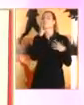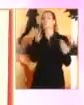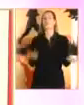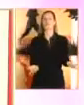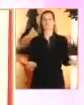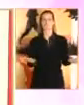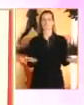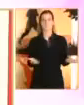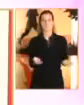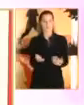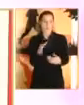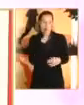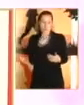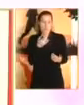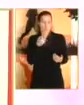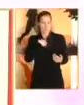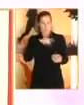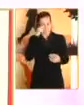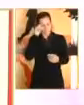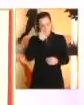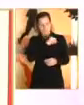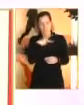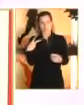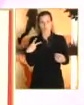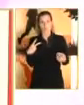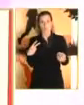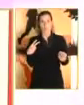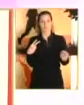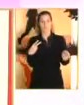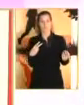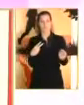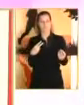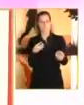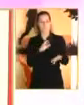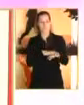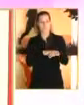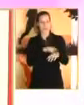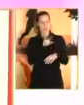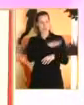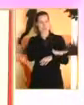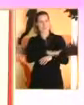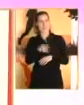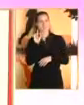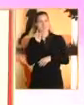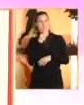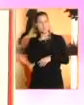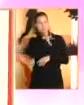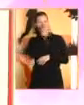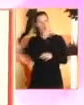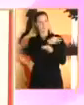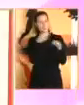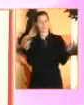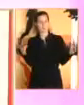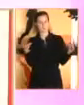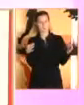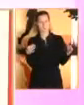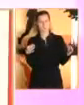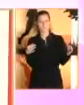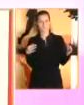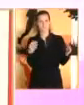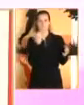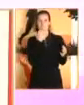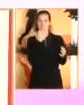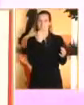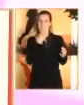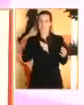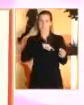solución que veíamos factible de que el niño nos oyera, de que nos fuera a entender. Si no, pues ahora mismo estaríamos